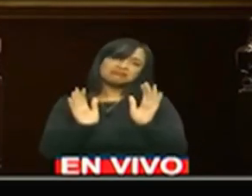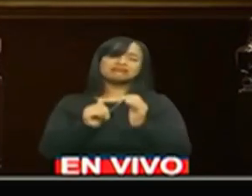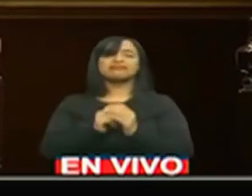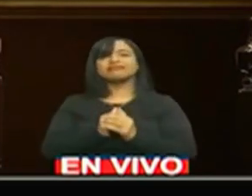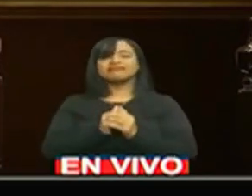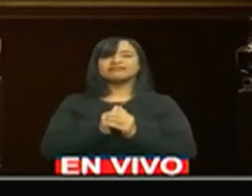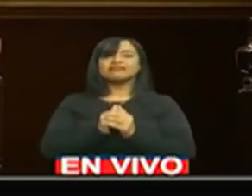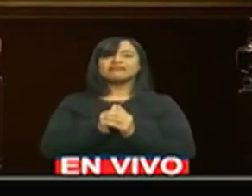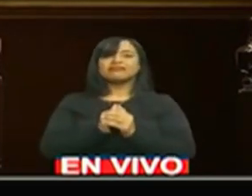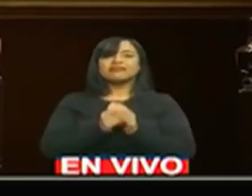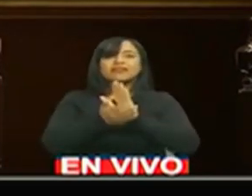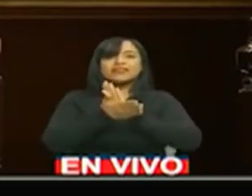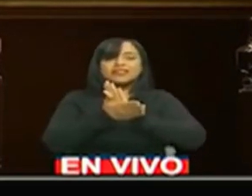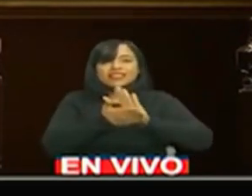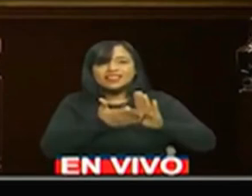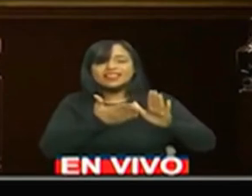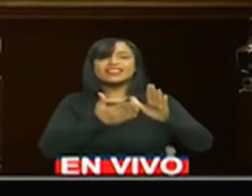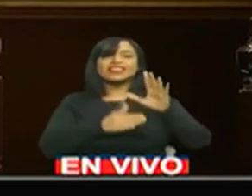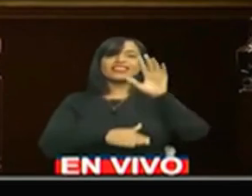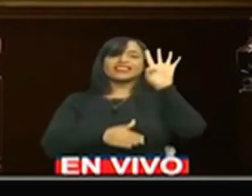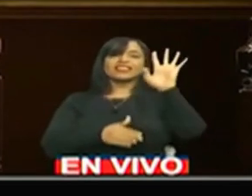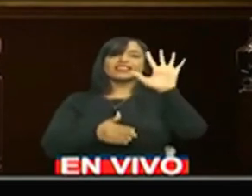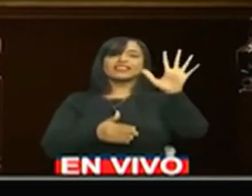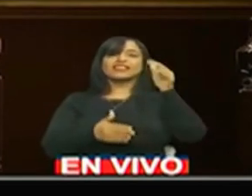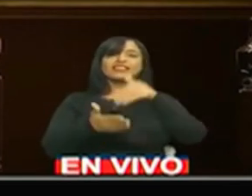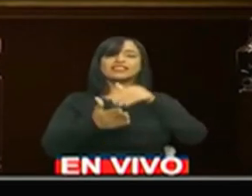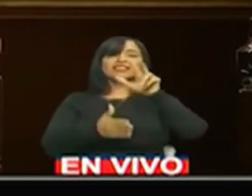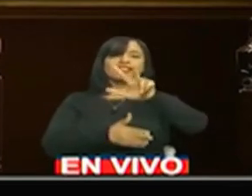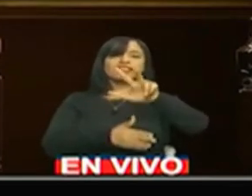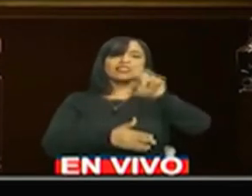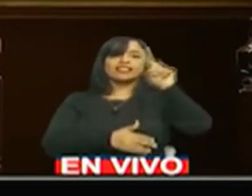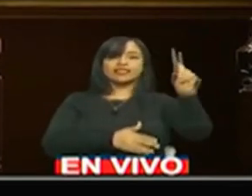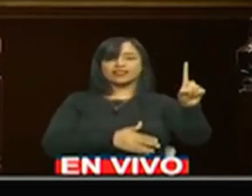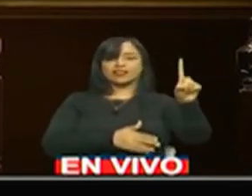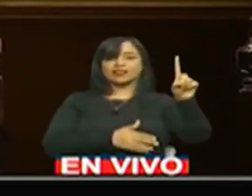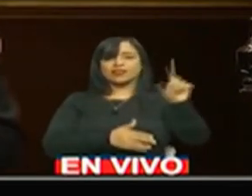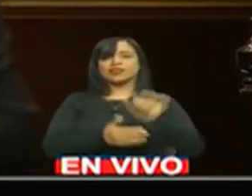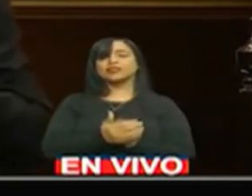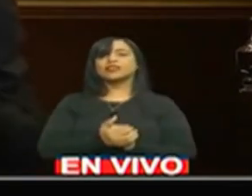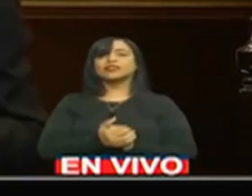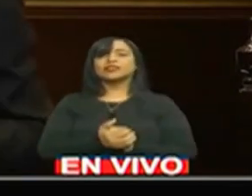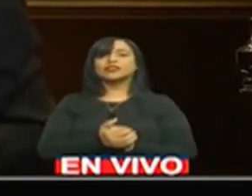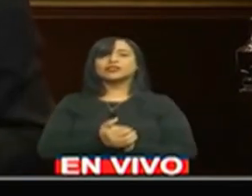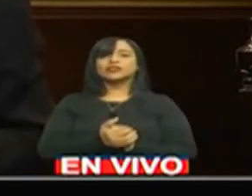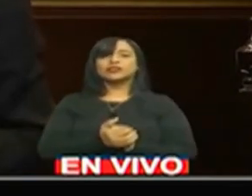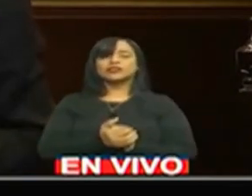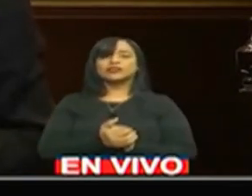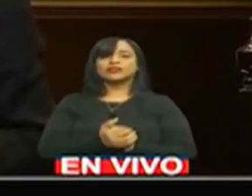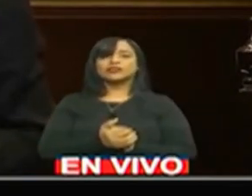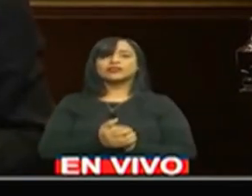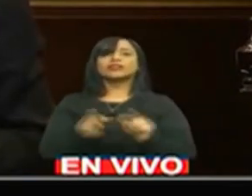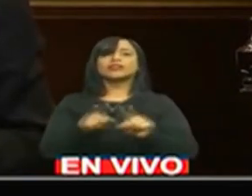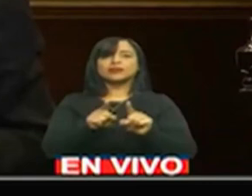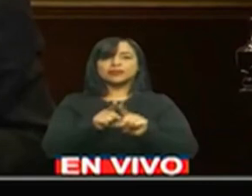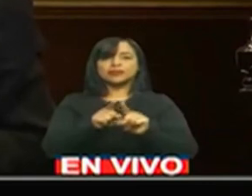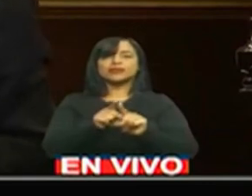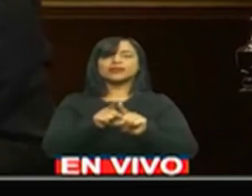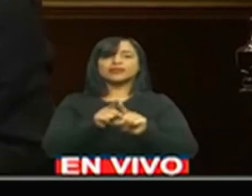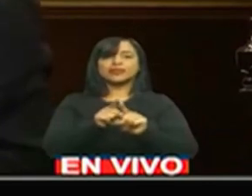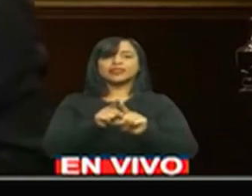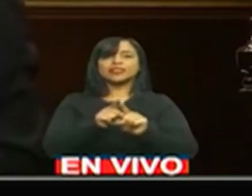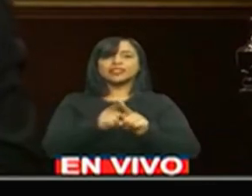Perforación y limpieza de 531 unidades de pozos y también de bombeos.